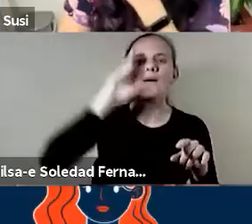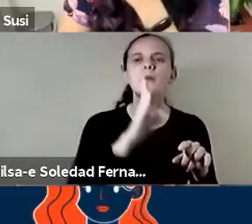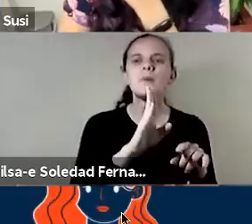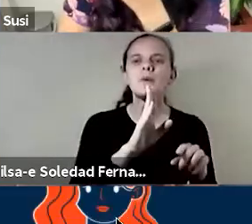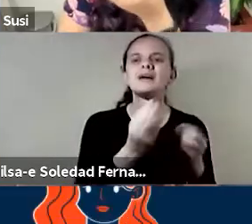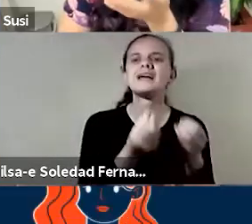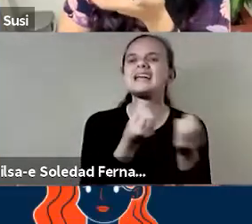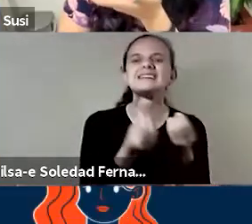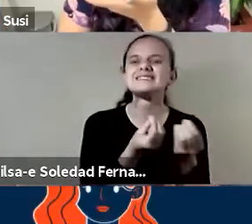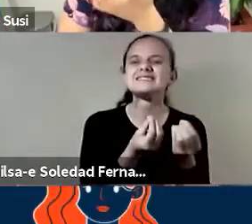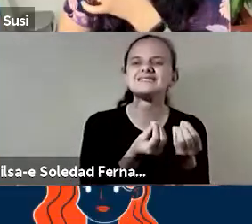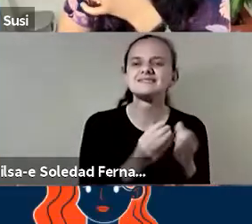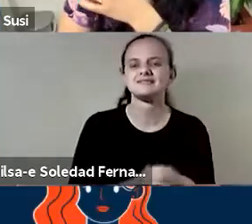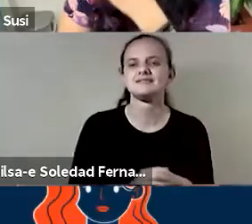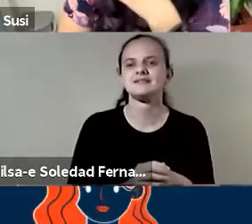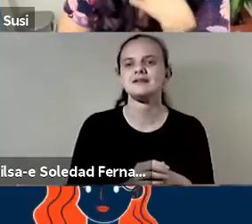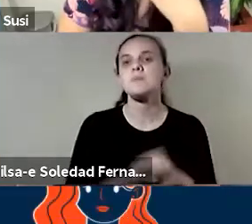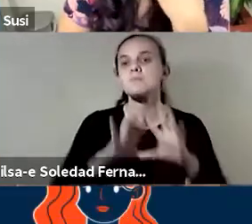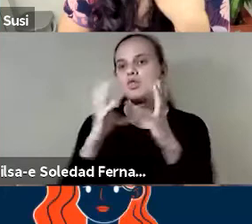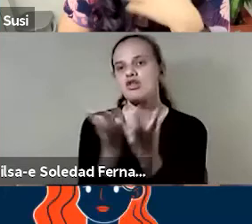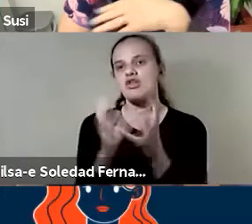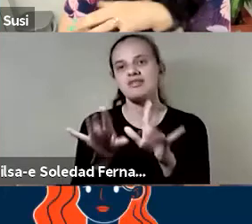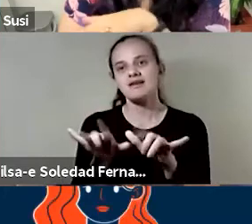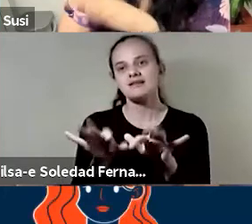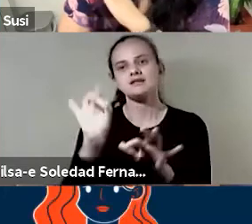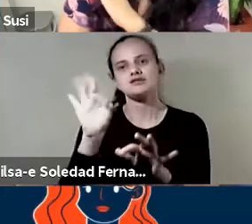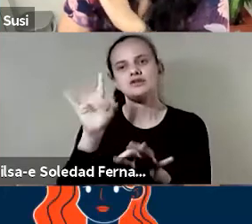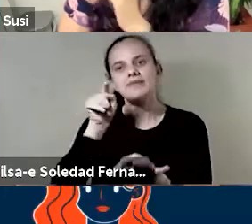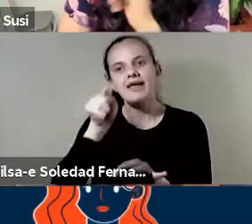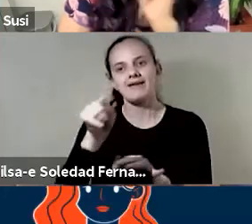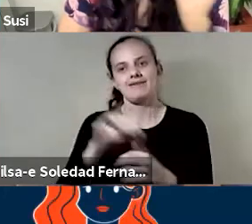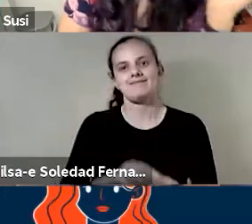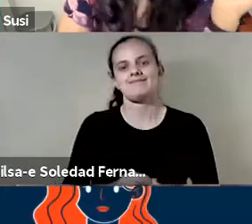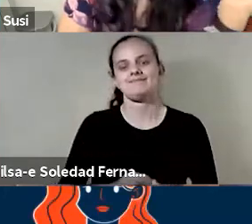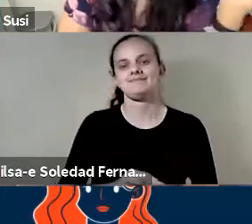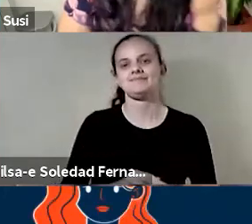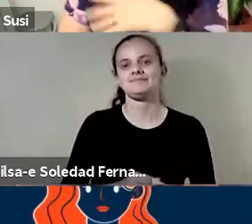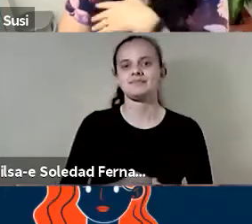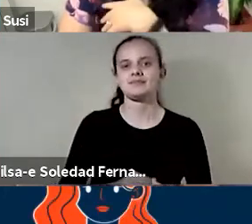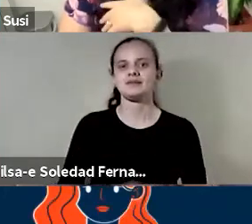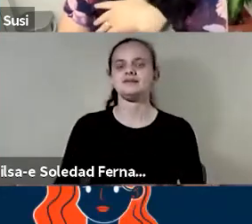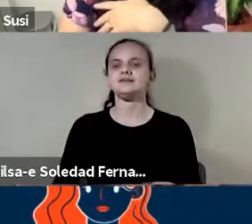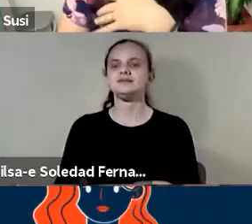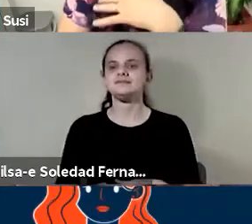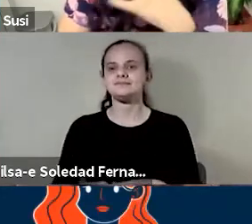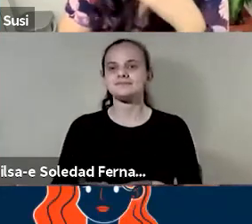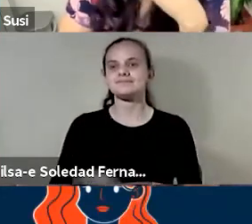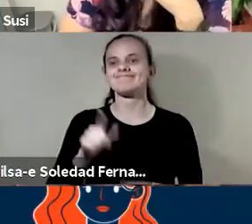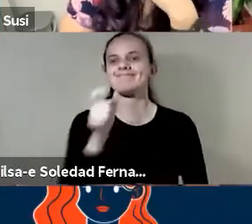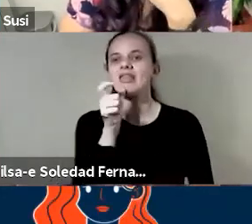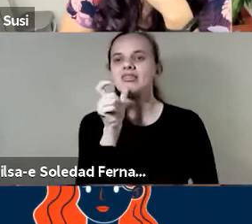Bueno, ahora vamos a ver qué es la accesibilidad web. ¿De qué hablamos cuando hablamos de accesibilidad en el mundo digital solamente?